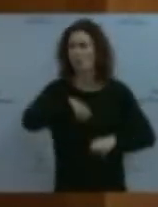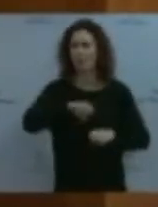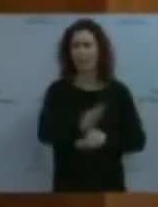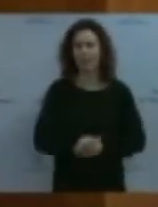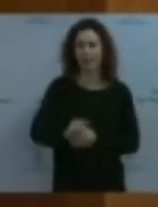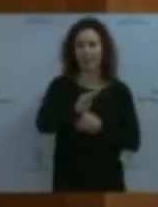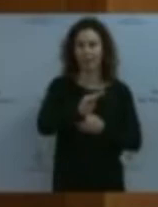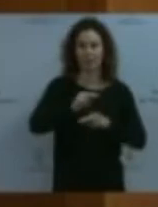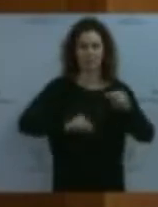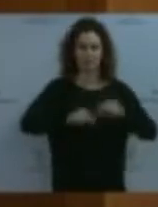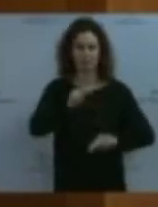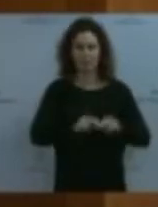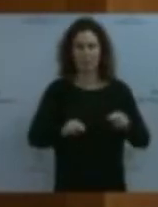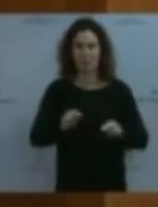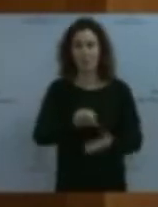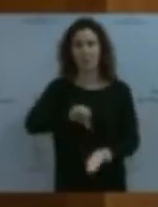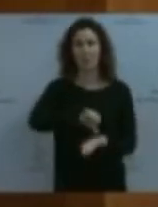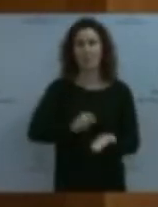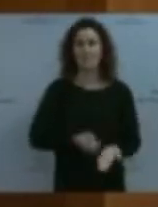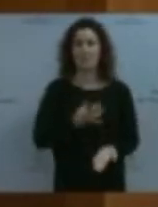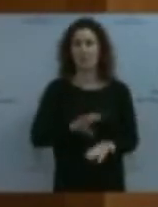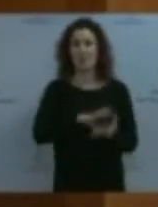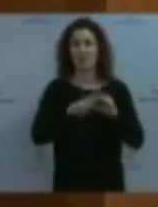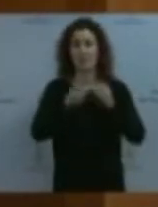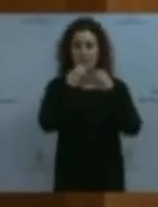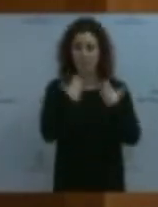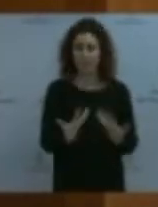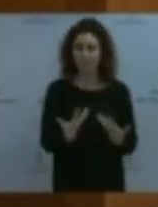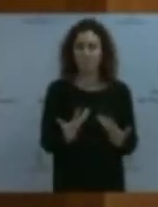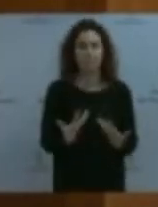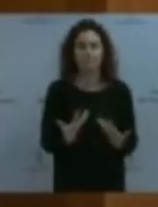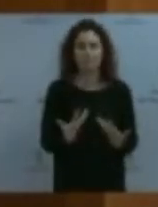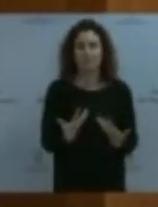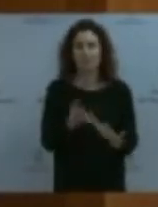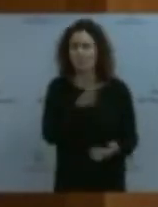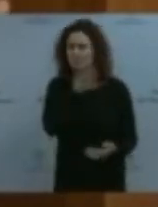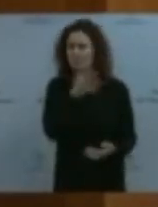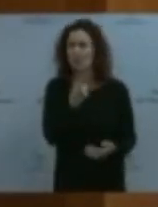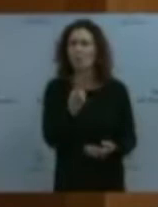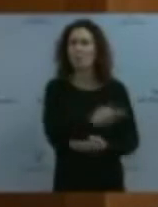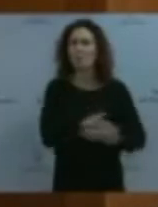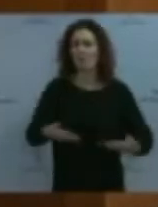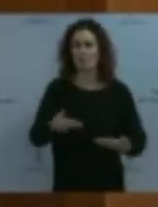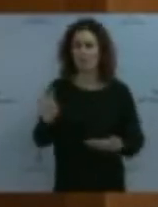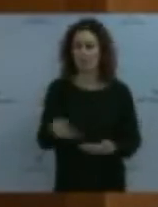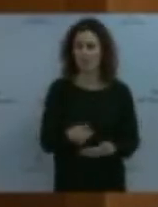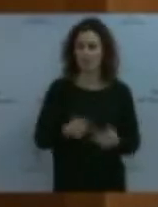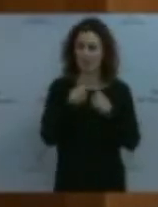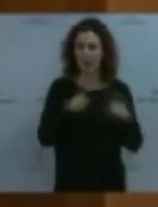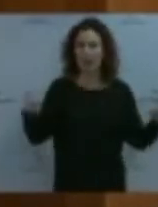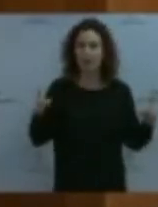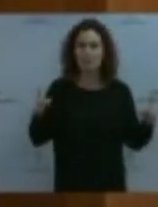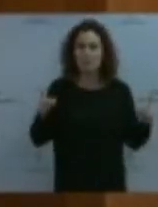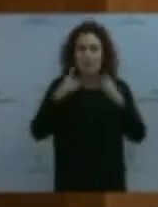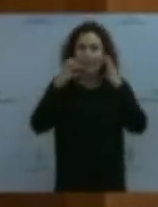forma adecuada y resulta increíble que medio millón de euros al año no valgan absolutamente para casi nada. En todo caso,